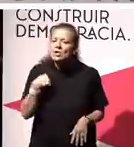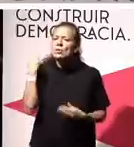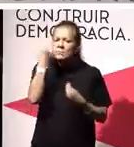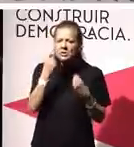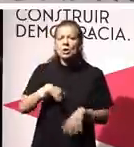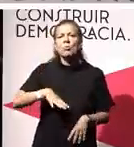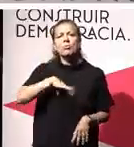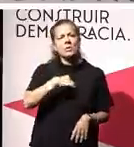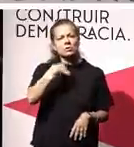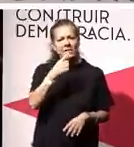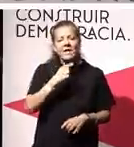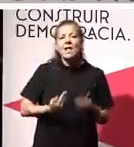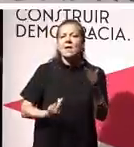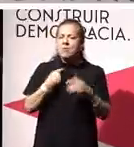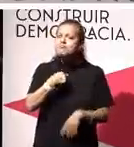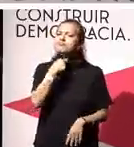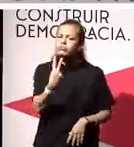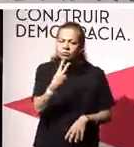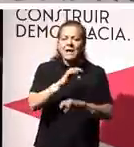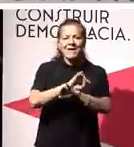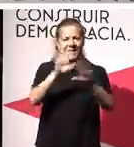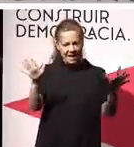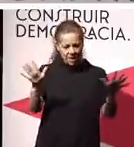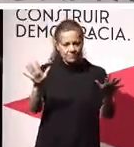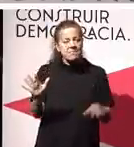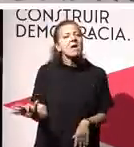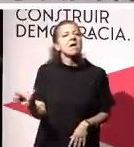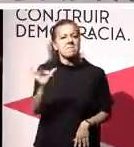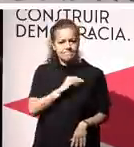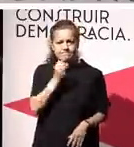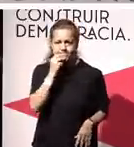lo podemos decir alto y claro. Ha merecido la pena.